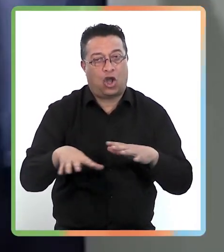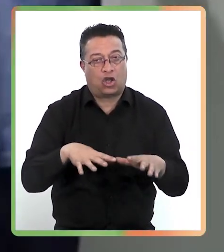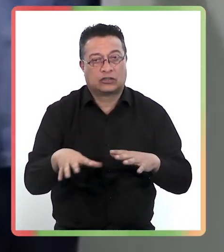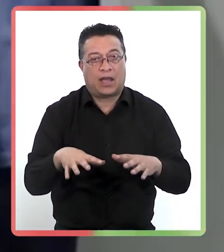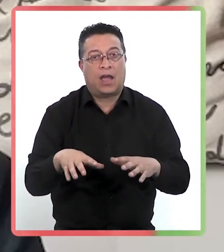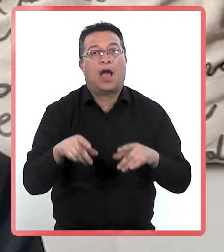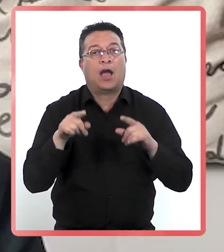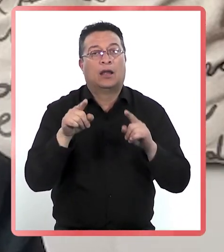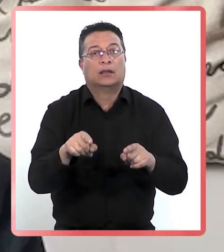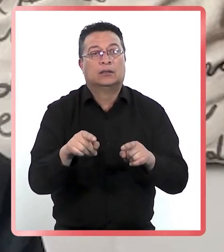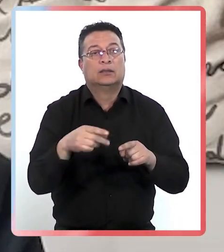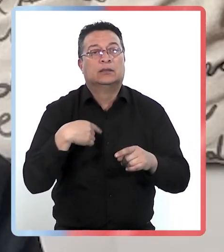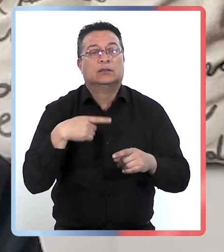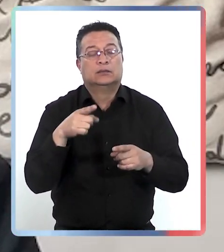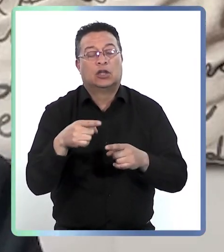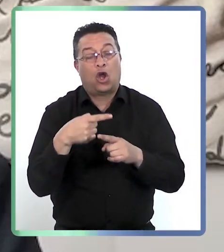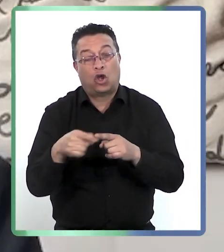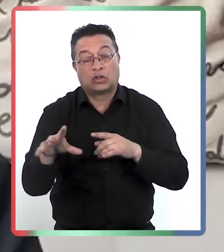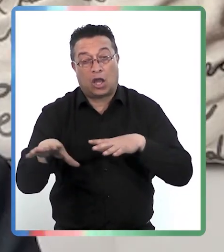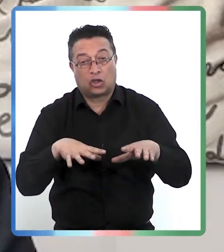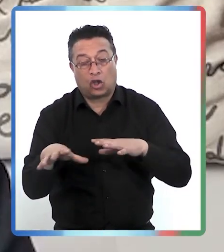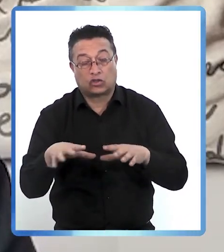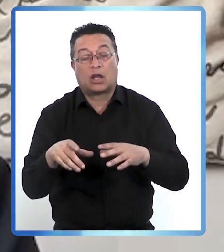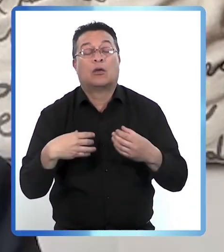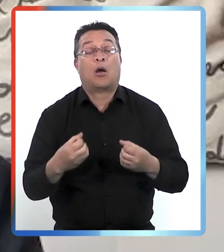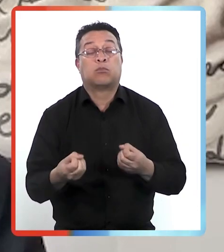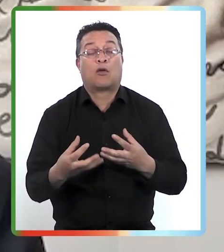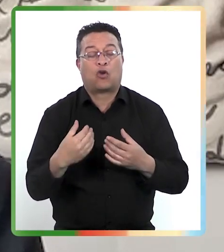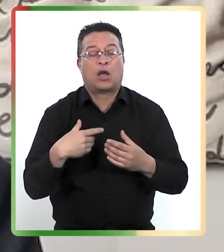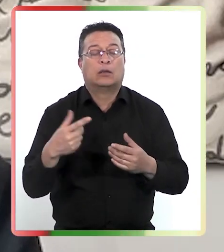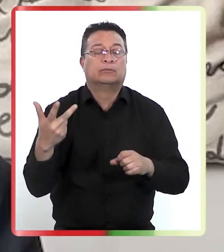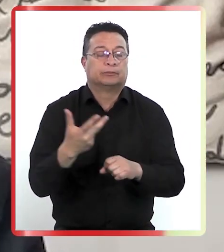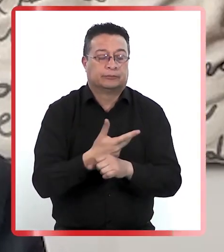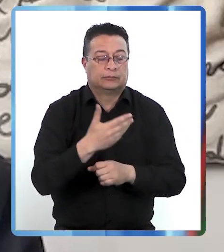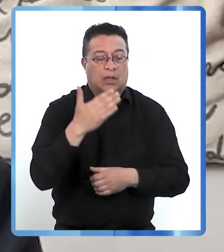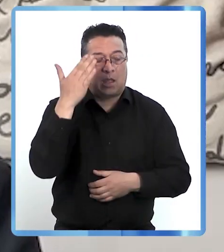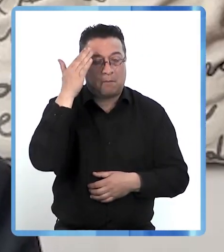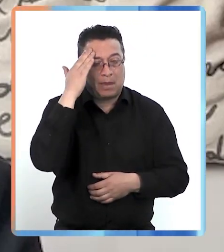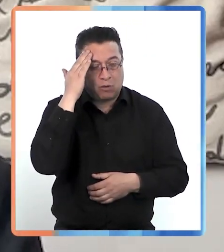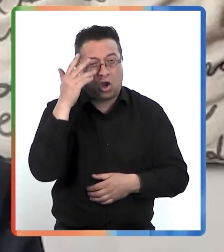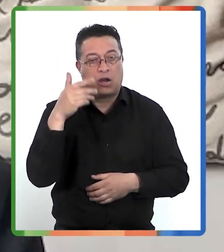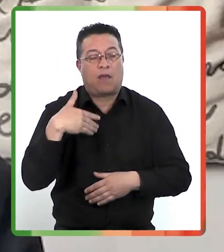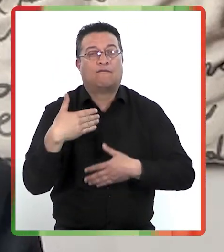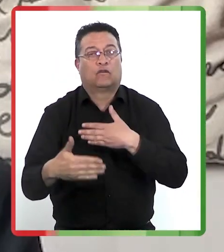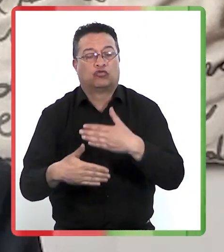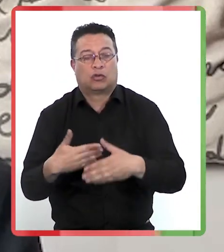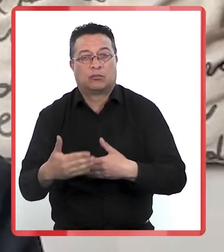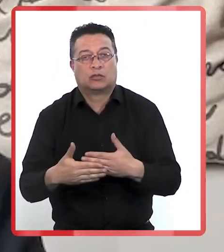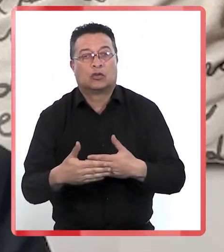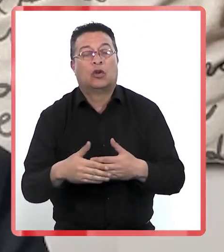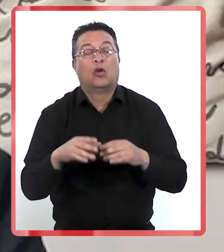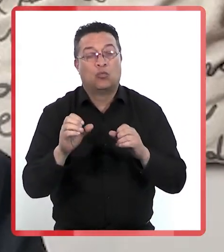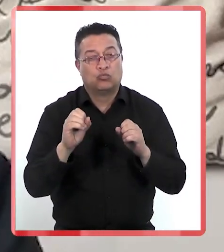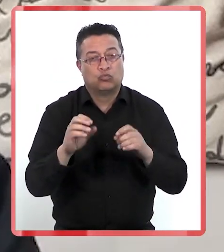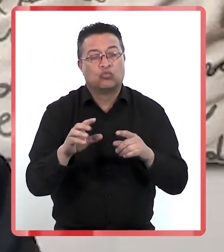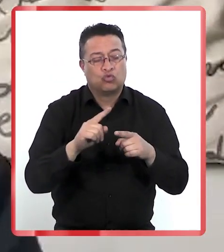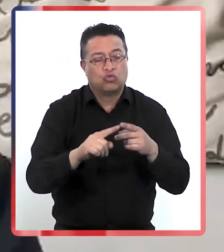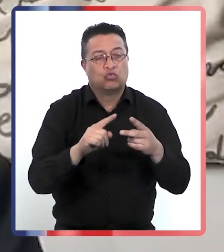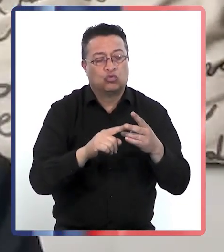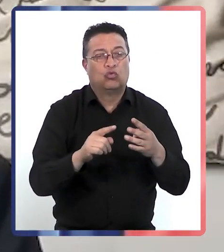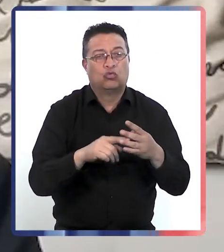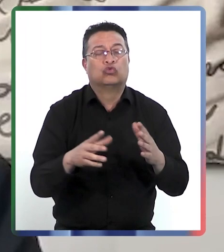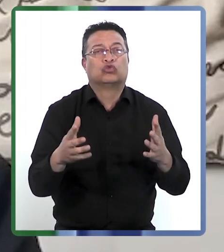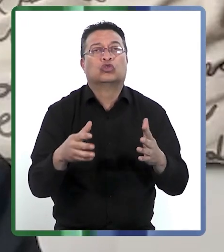¿ya? Y que esa otra cosa lo que genera las fallas de memoria o las fallas de funcionamiento. Nos pasa mucho,